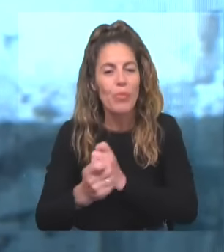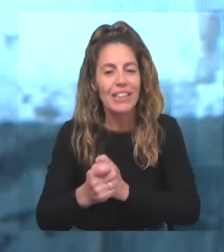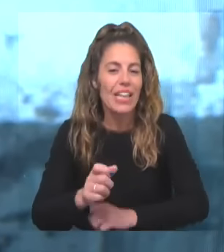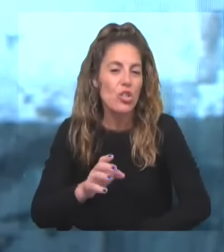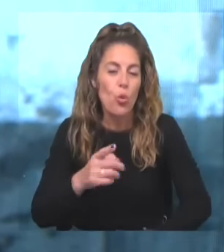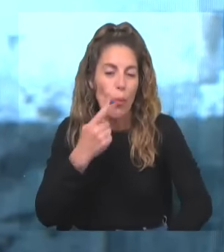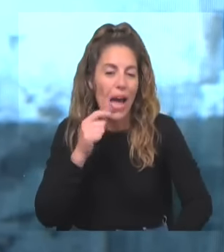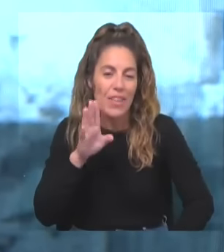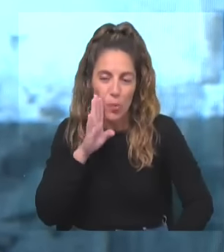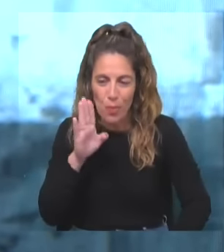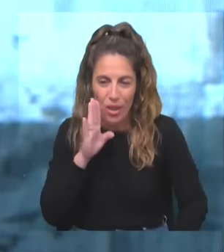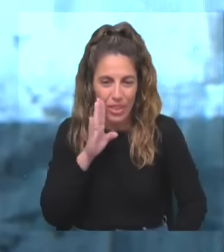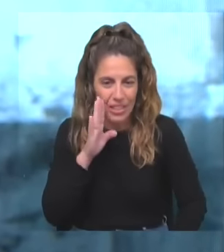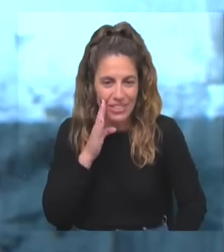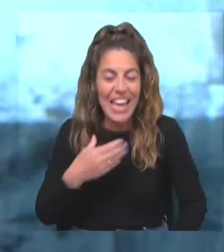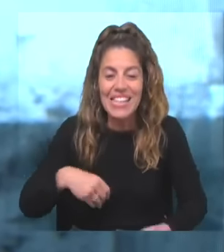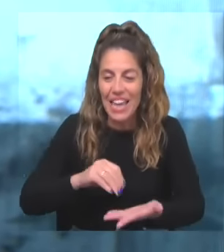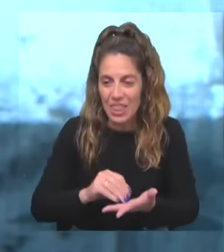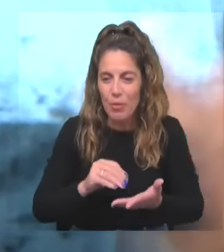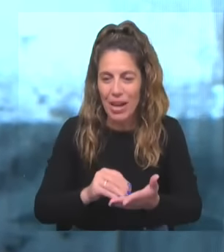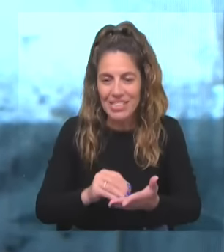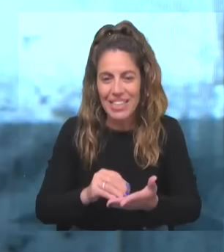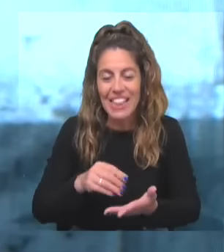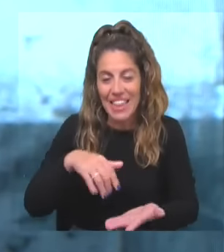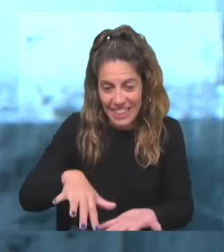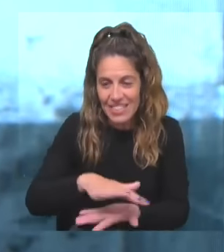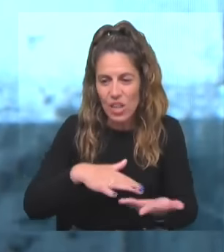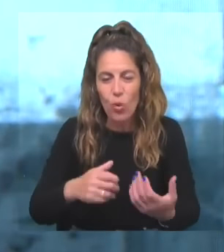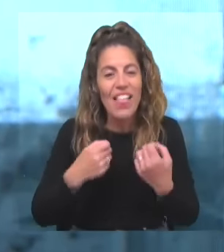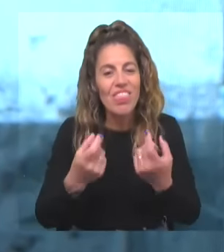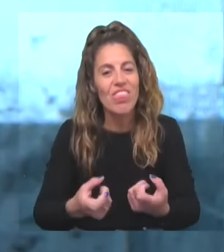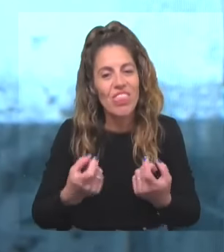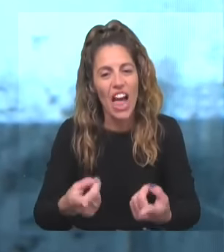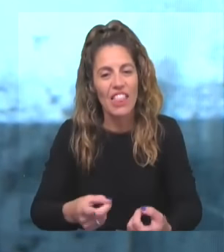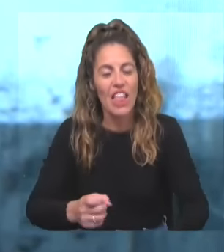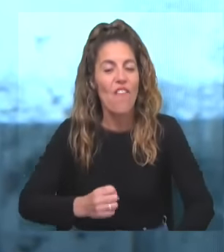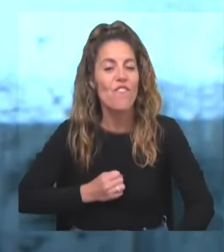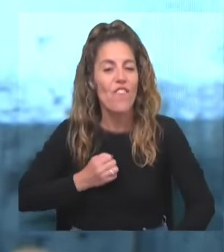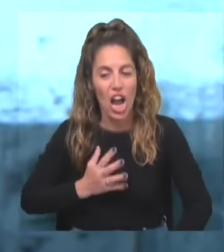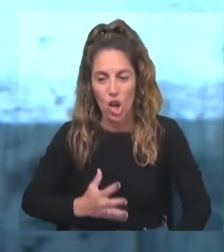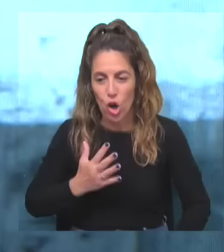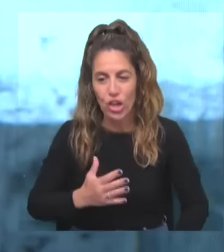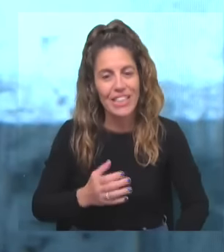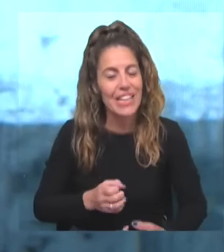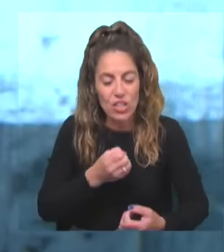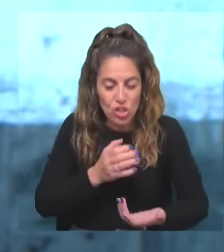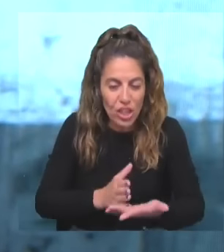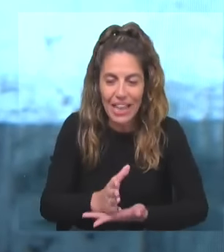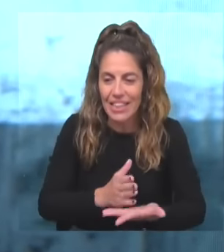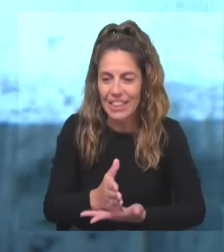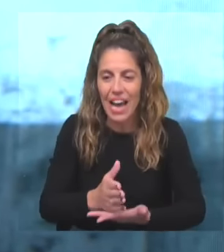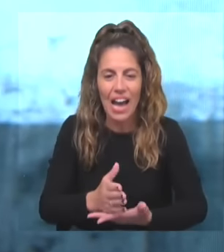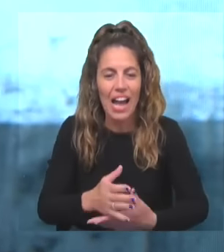madres. Y además desde la huella transmiten valores de solidaridad, valores